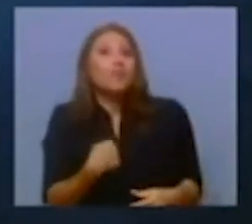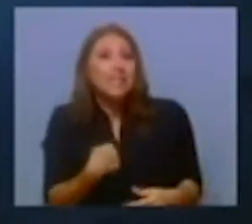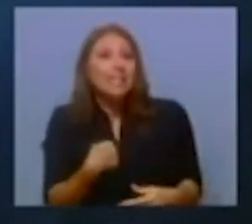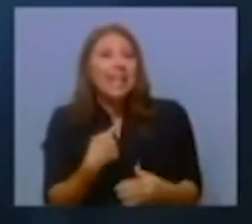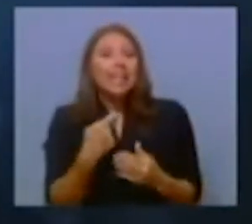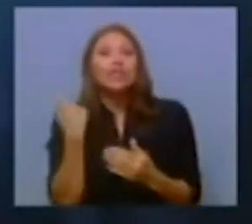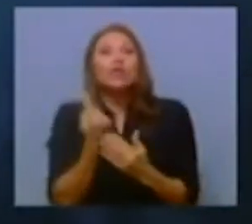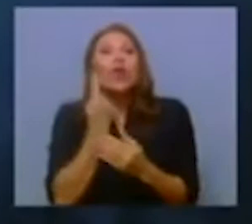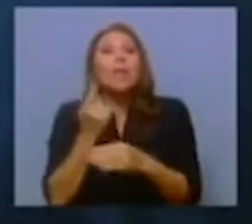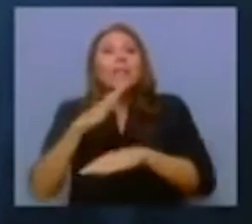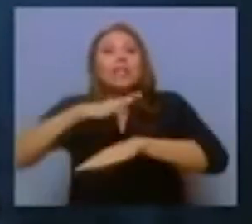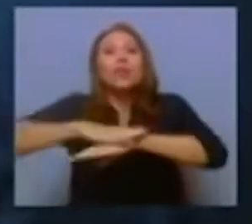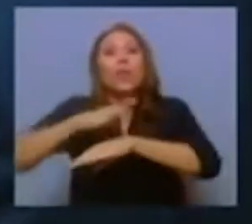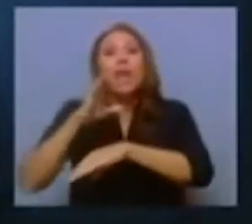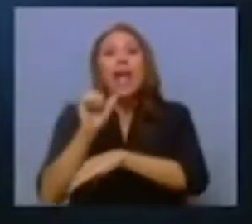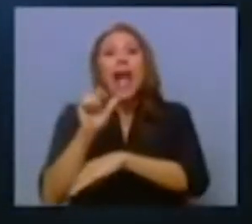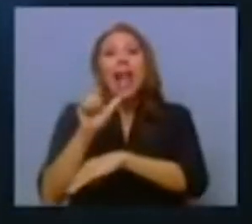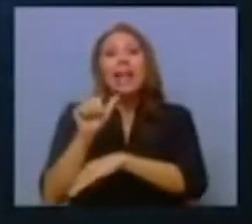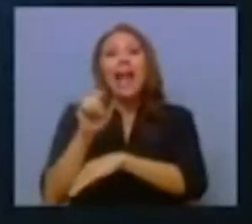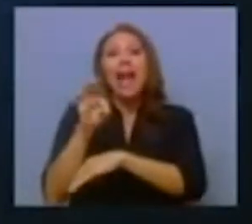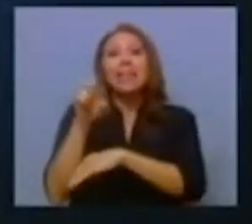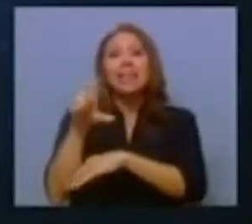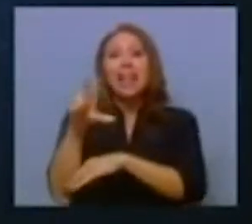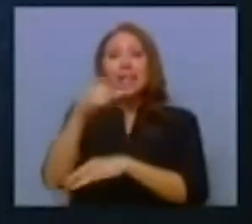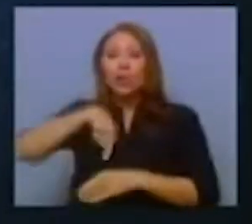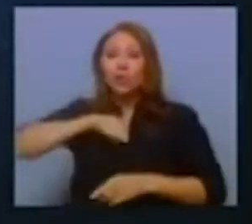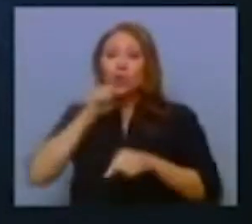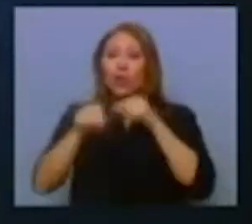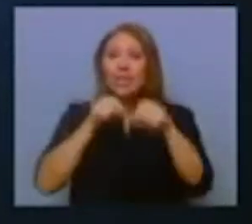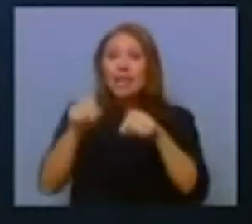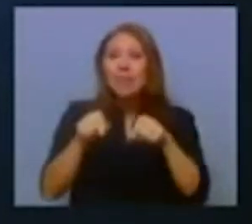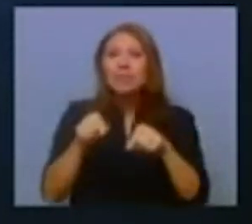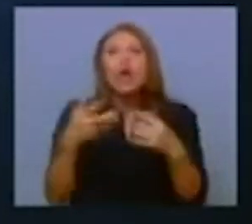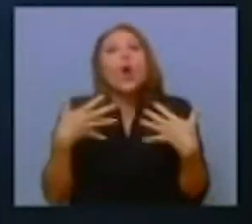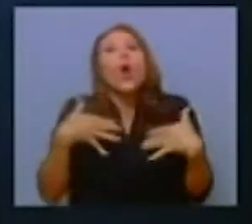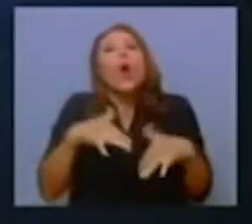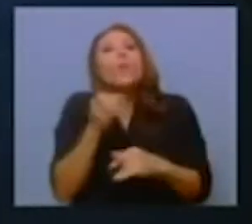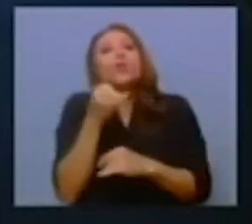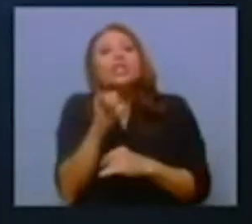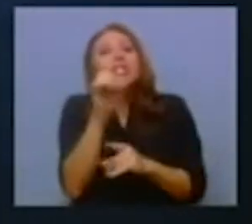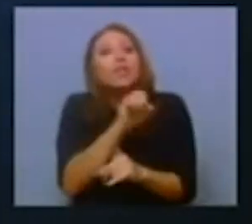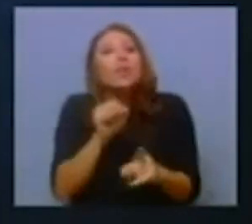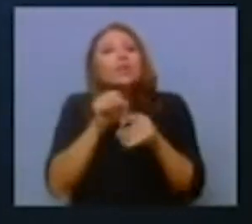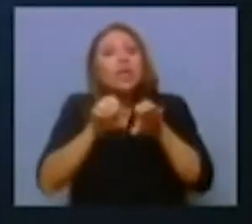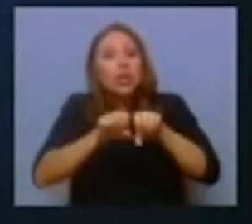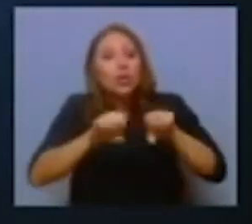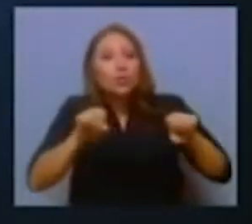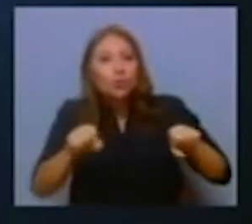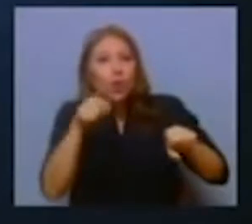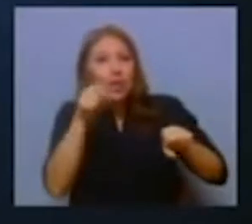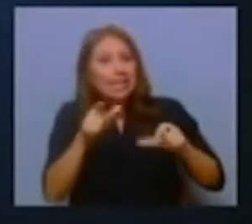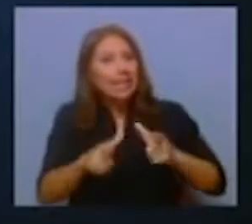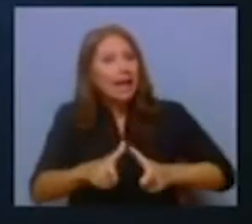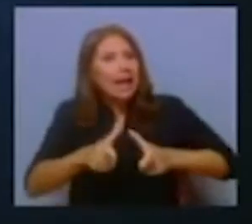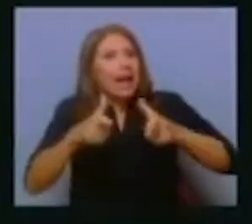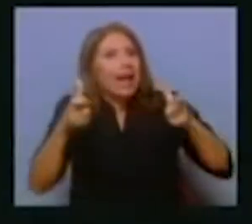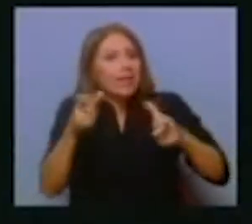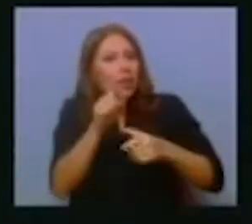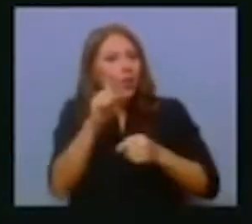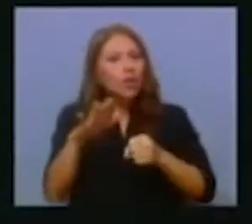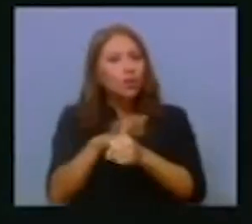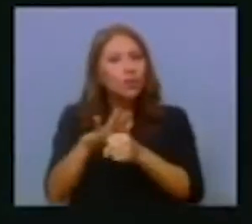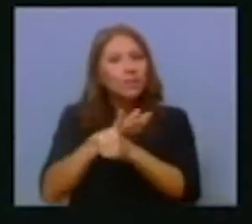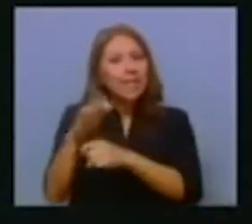Alcatel es por lo que lo criticamos. Como que si el tamaño de un acto de esos cuestionados de corrupción no fuera lo suficiente para